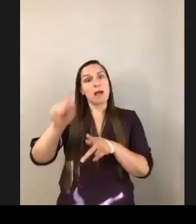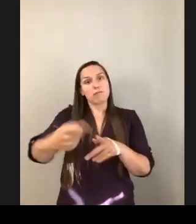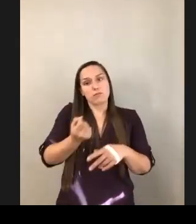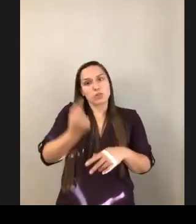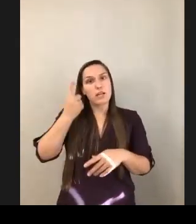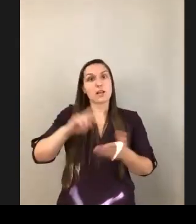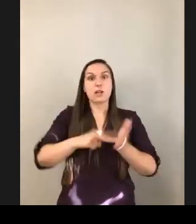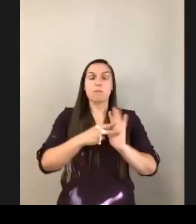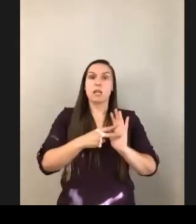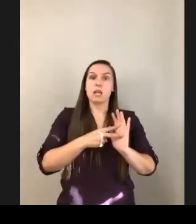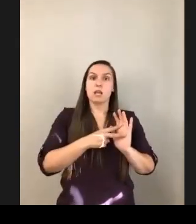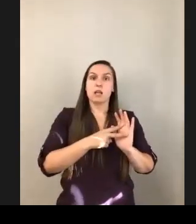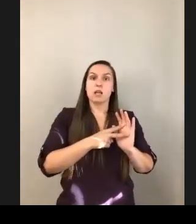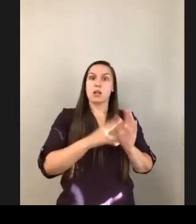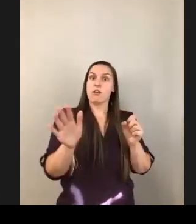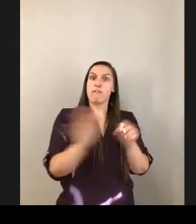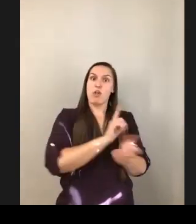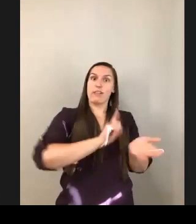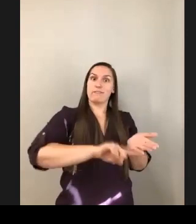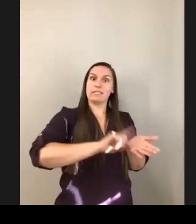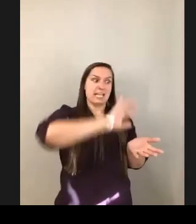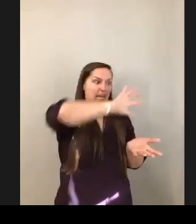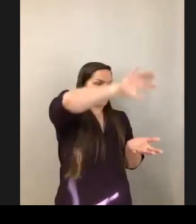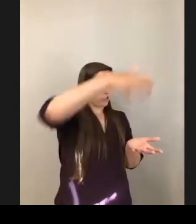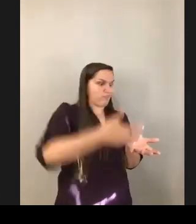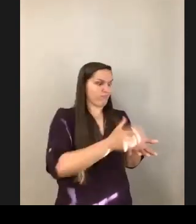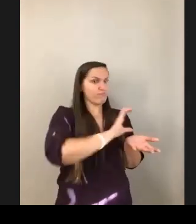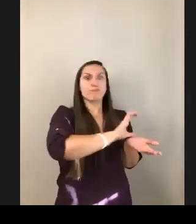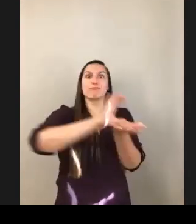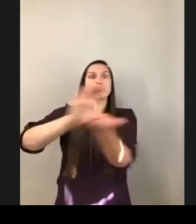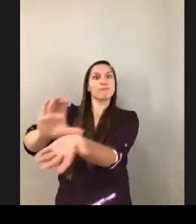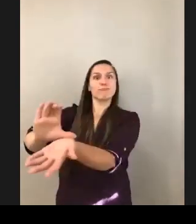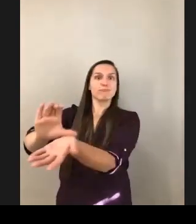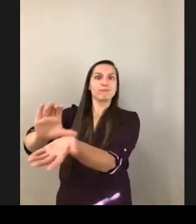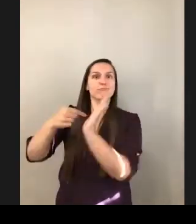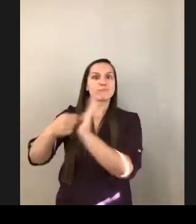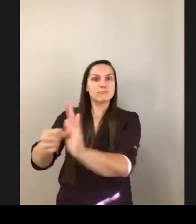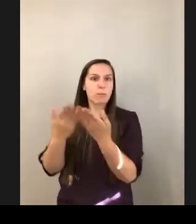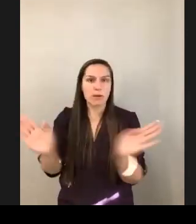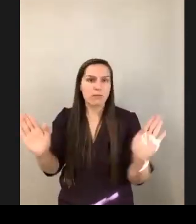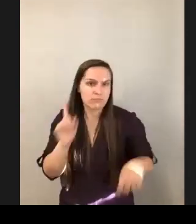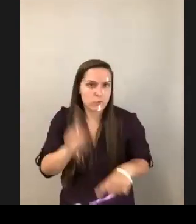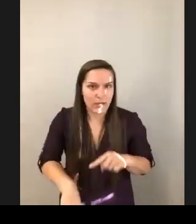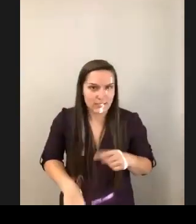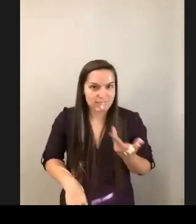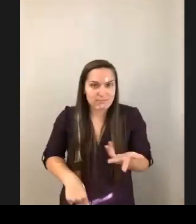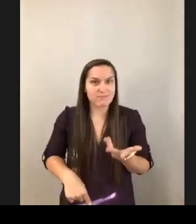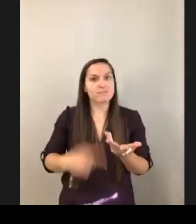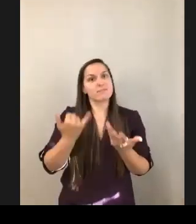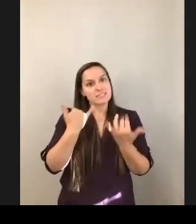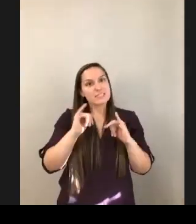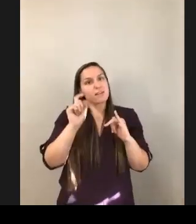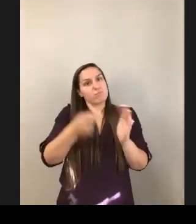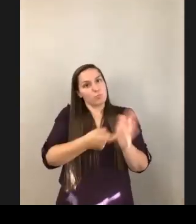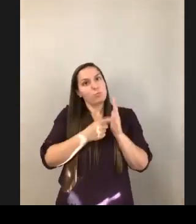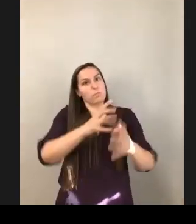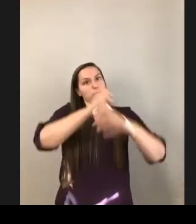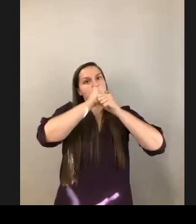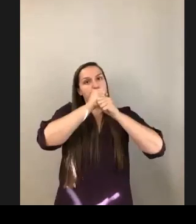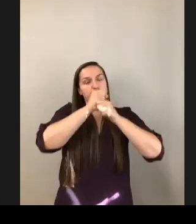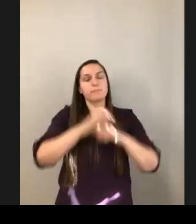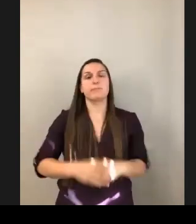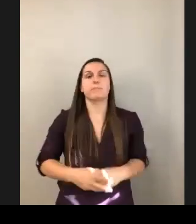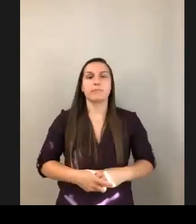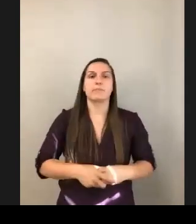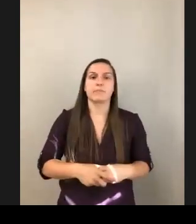permitido, pero no podemos dar toda la información del caso al público. Hay